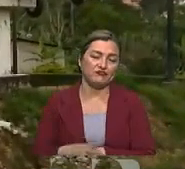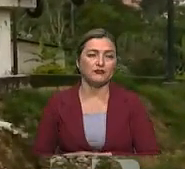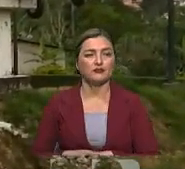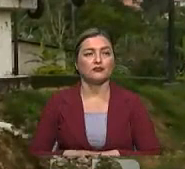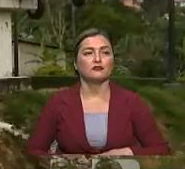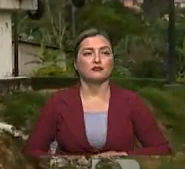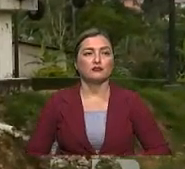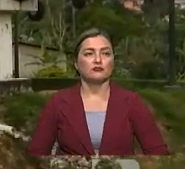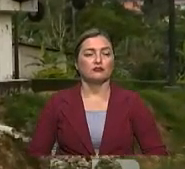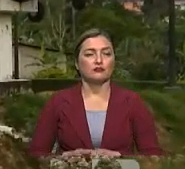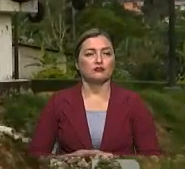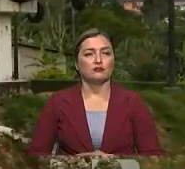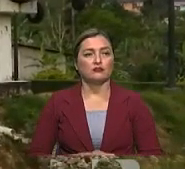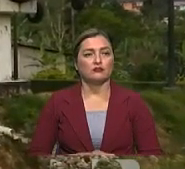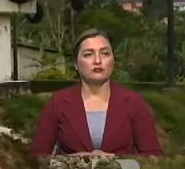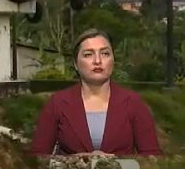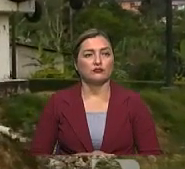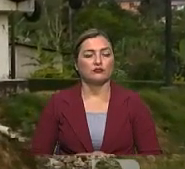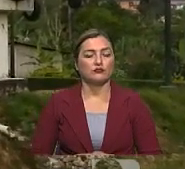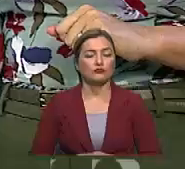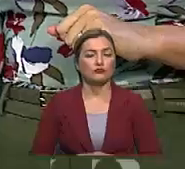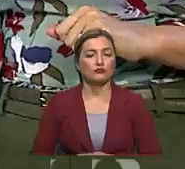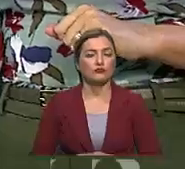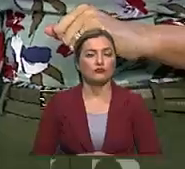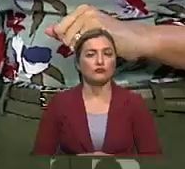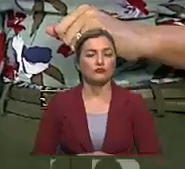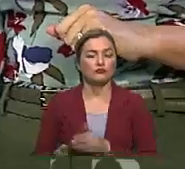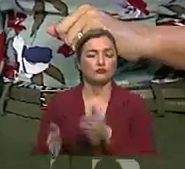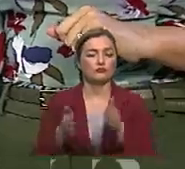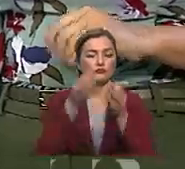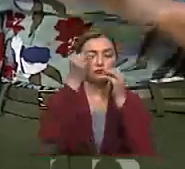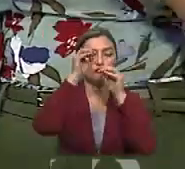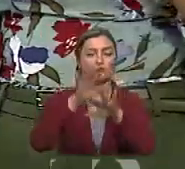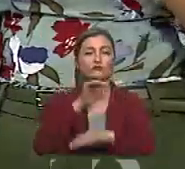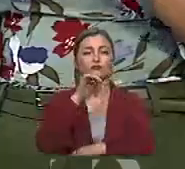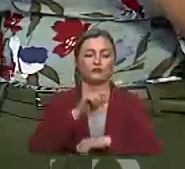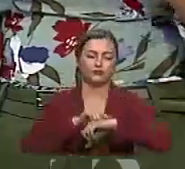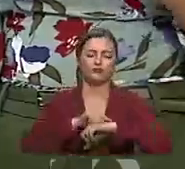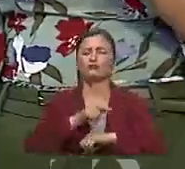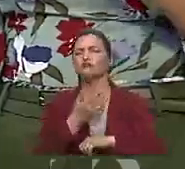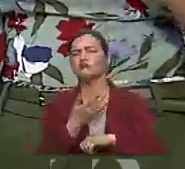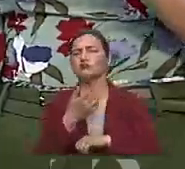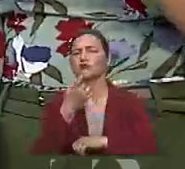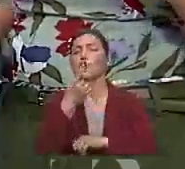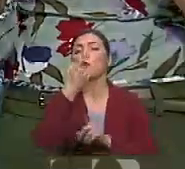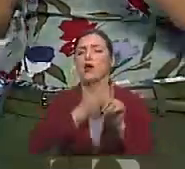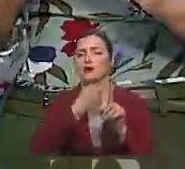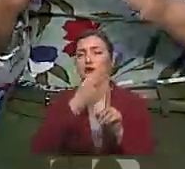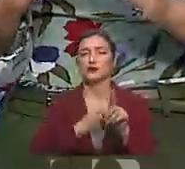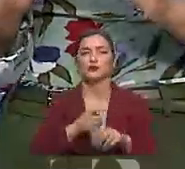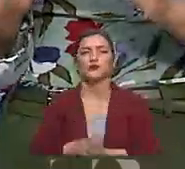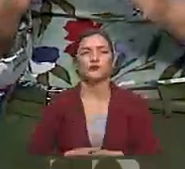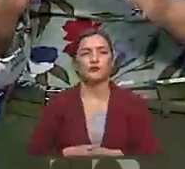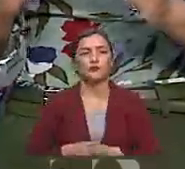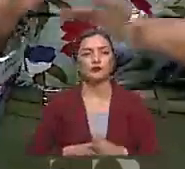Zamora Chinchipe, Wilson Cabrera, 24 horas. Y en otra información, falta poco más de un mes, escuchen bien, un